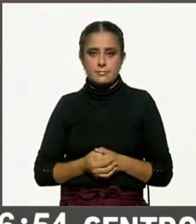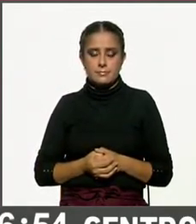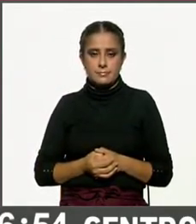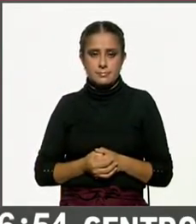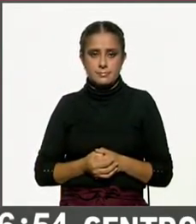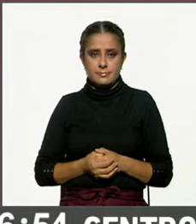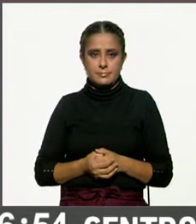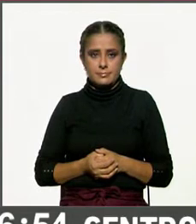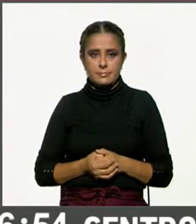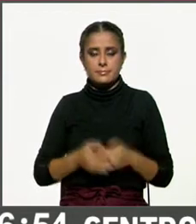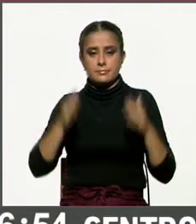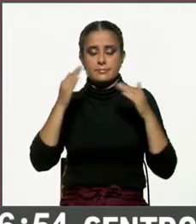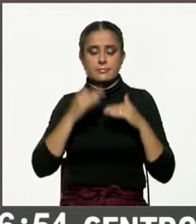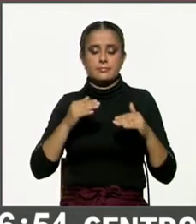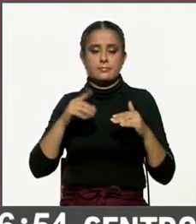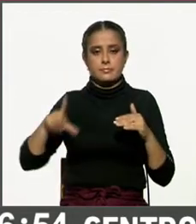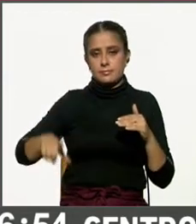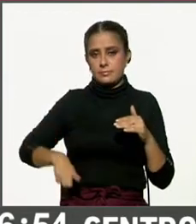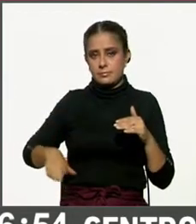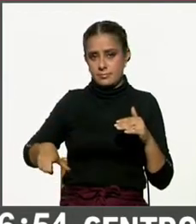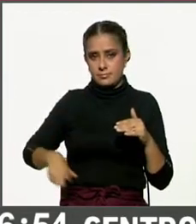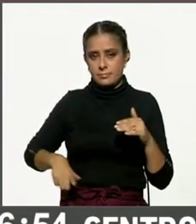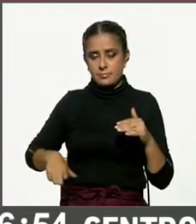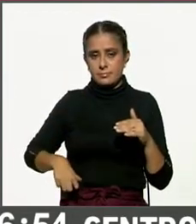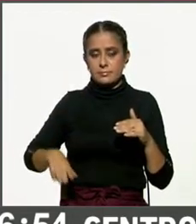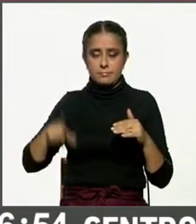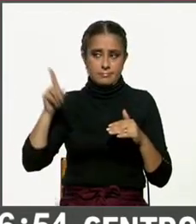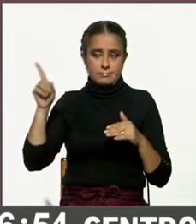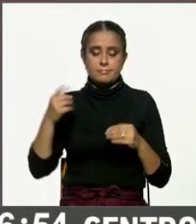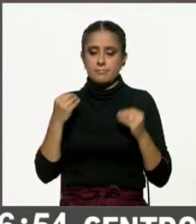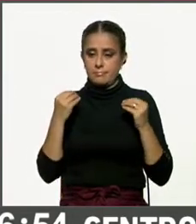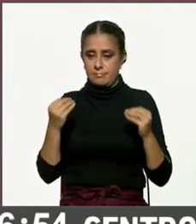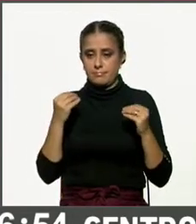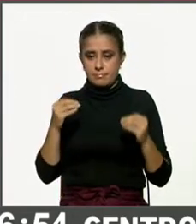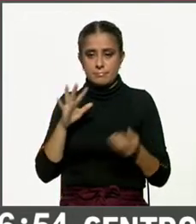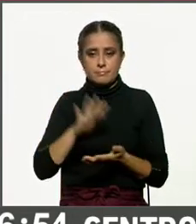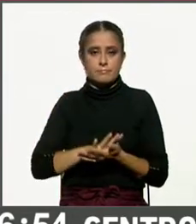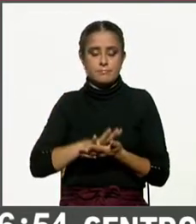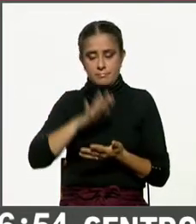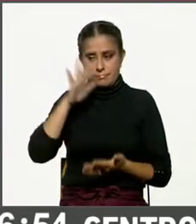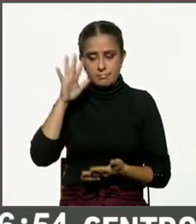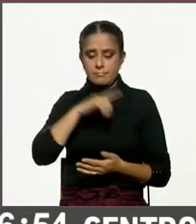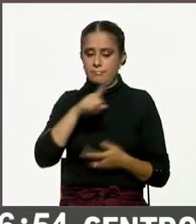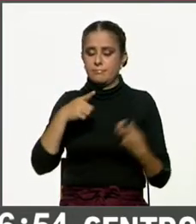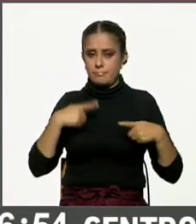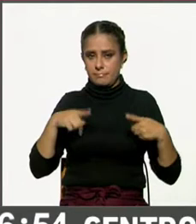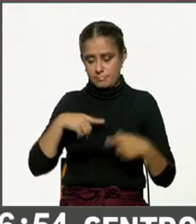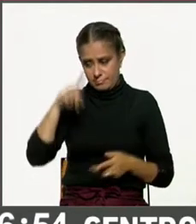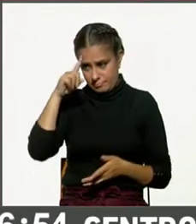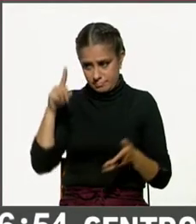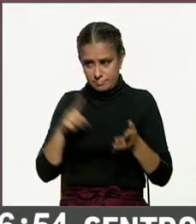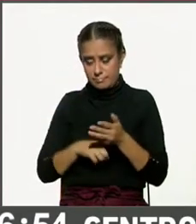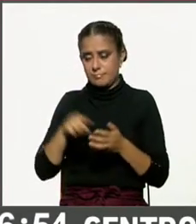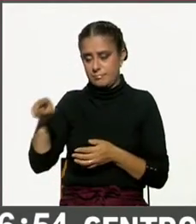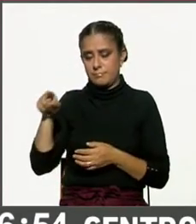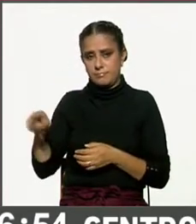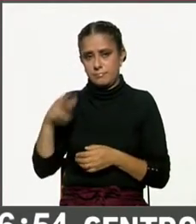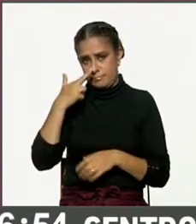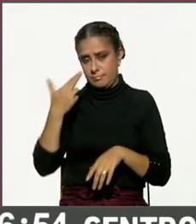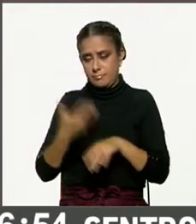El gobierno es el que se ve con mayores capacidades a nivel mundial. En primera respuesta